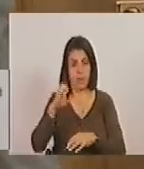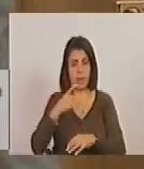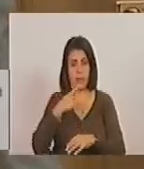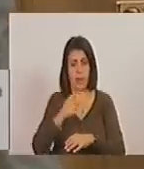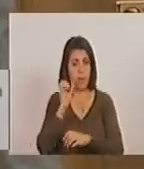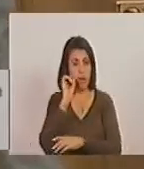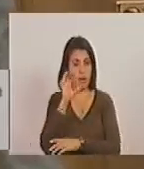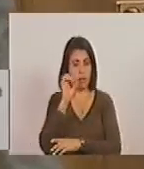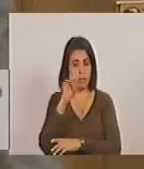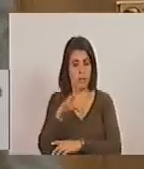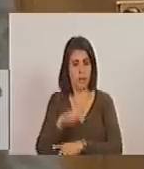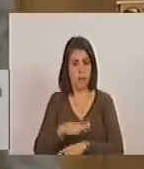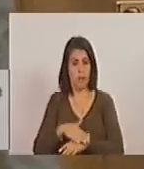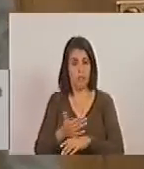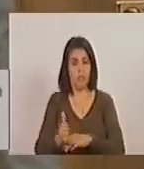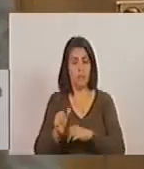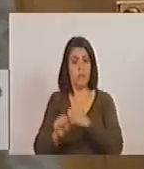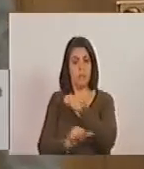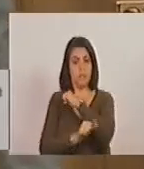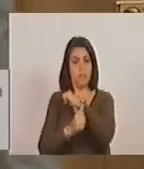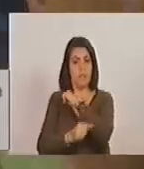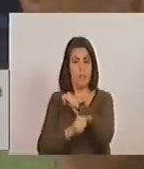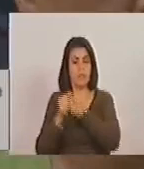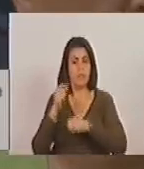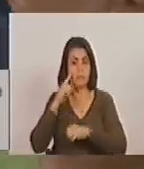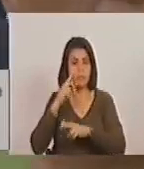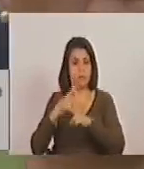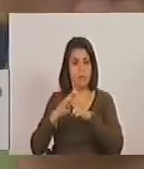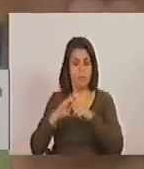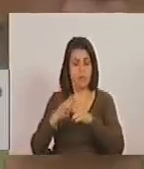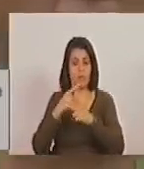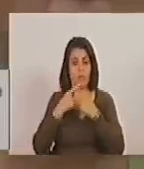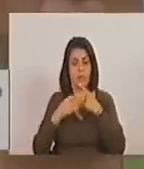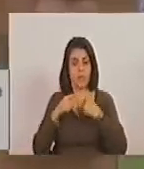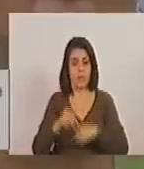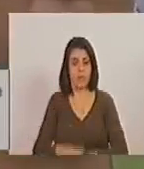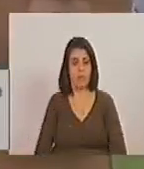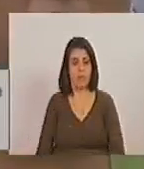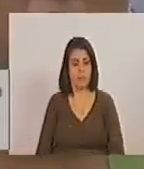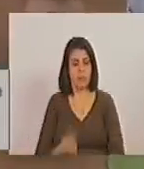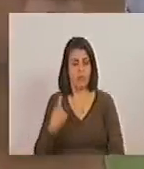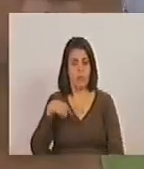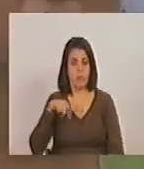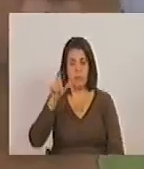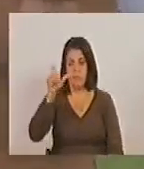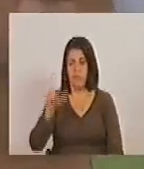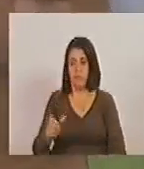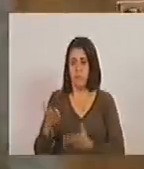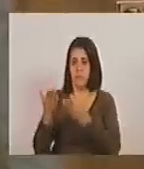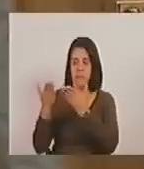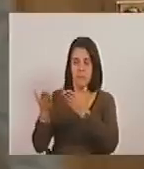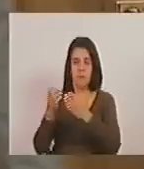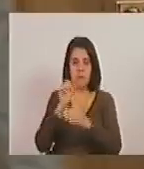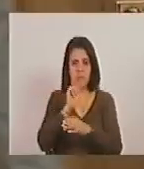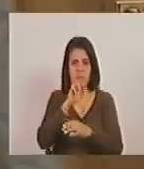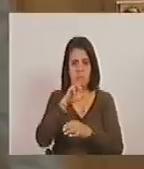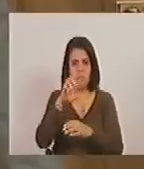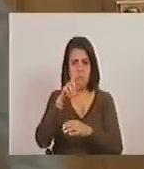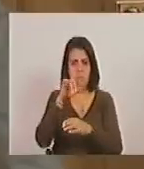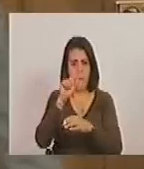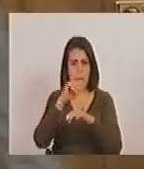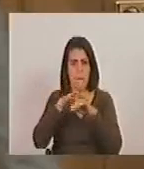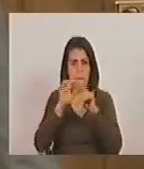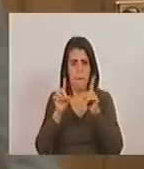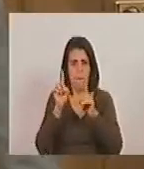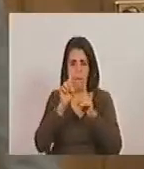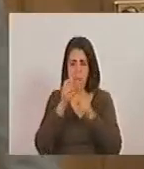una asamblea del MAS en Higuerote, creo que era, que dijo: tiene la palabra la compañera Argelia Alaya, pero no